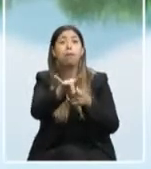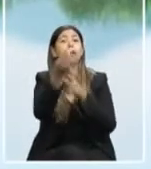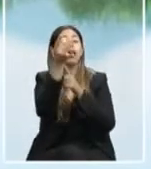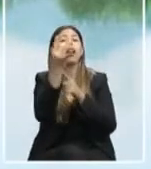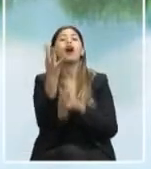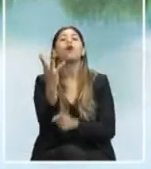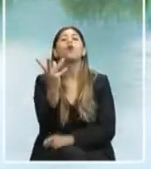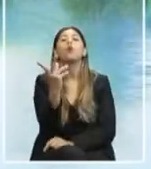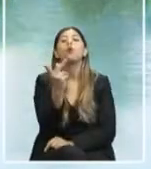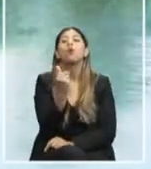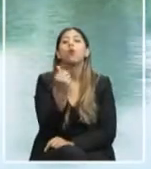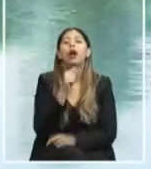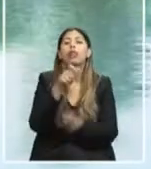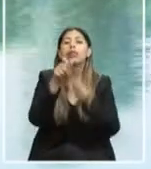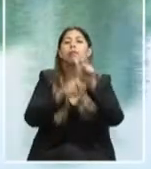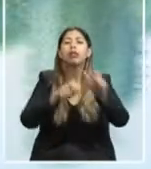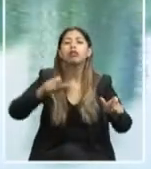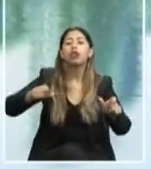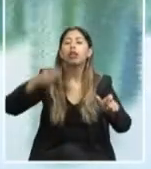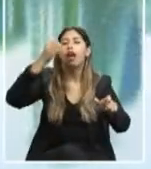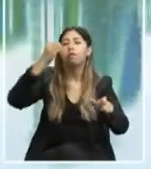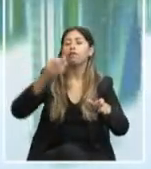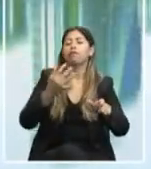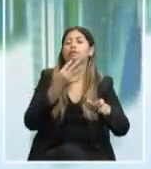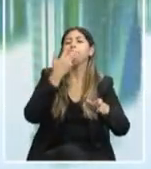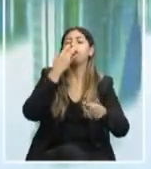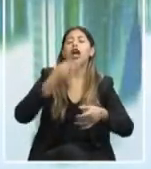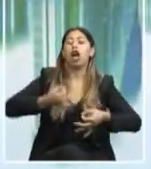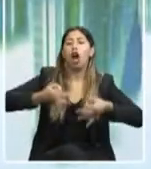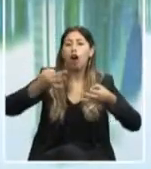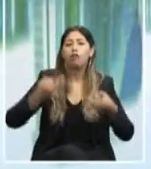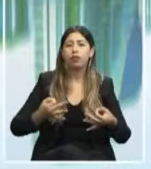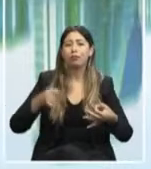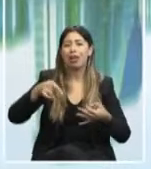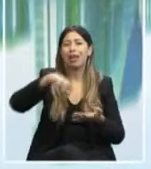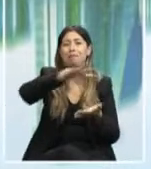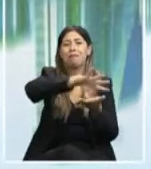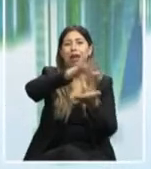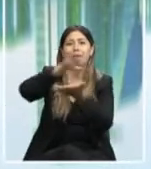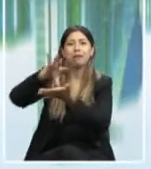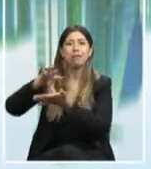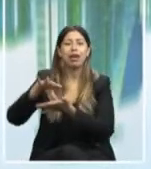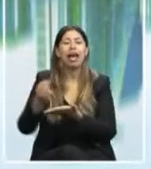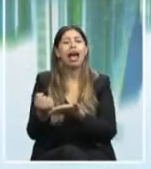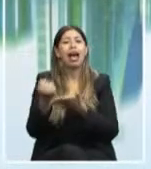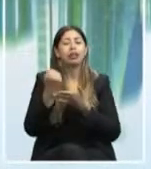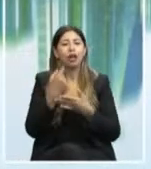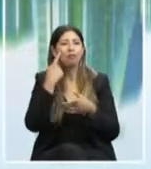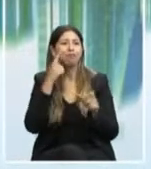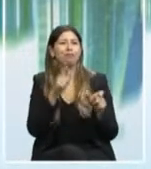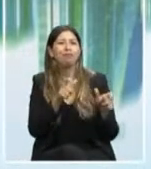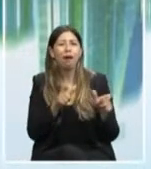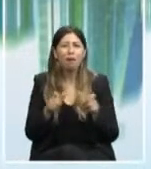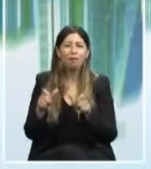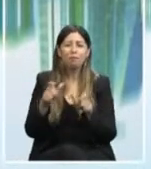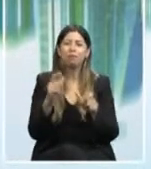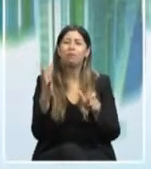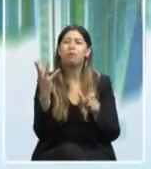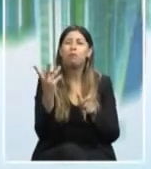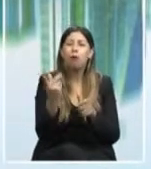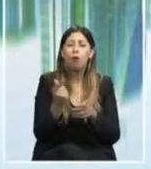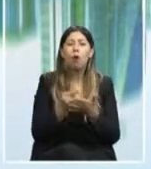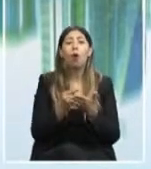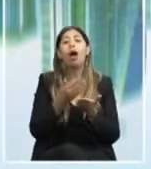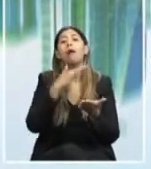país puede confirmar y así, por lo tanto, poder monitorear, entre otras cosas, lo que pueden ser